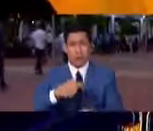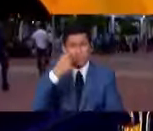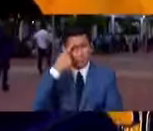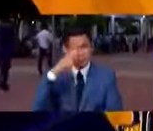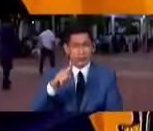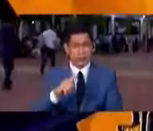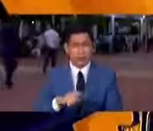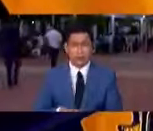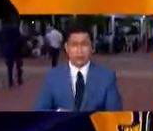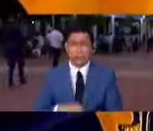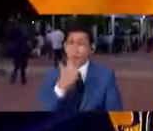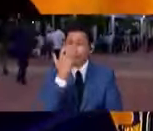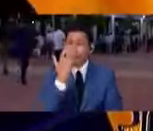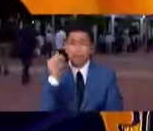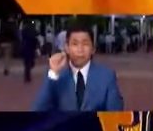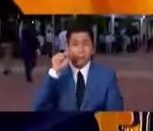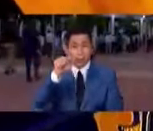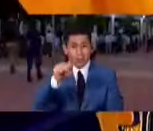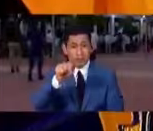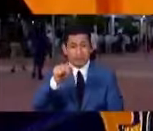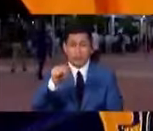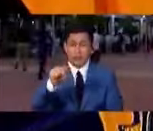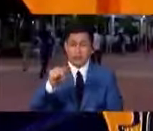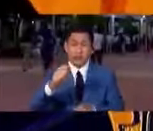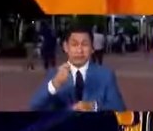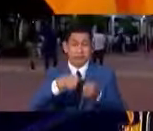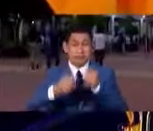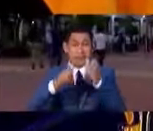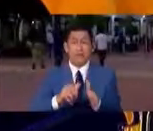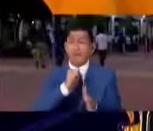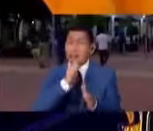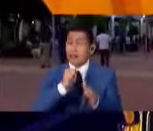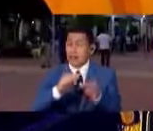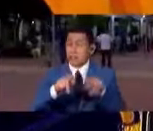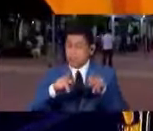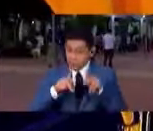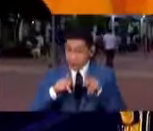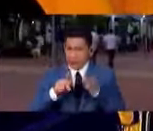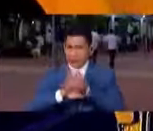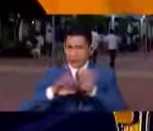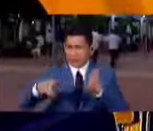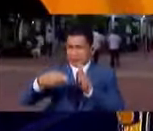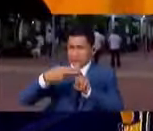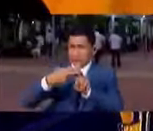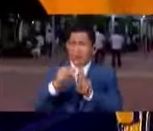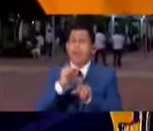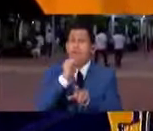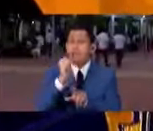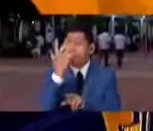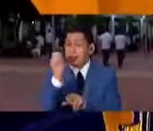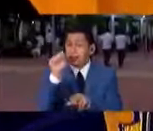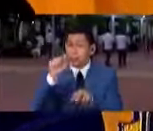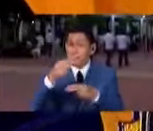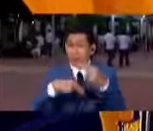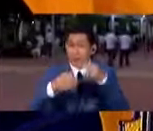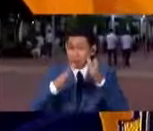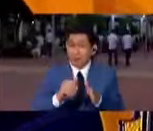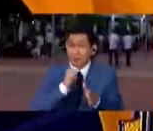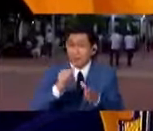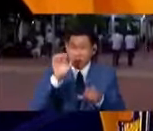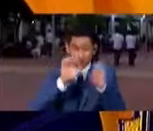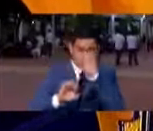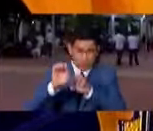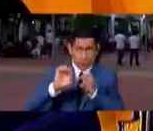13.000 trabajadores mal llamados comerciantes informales que hoy están censados. Nos faltan 15.000 más, pero vamos a